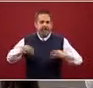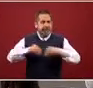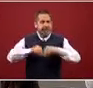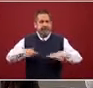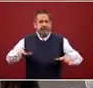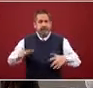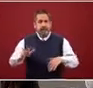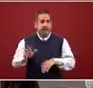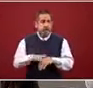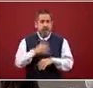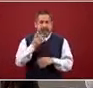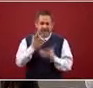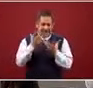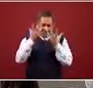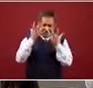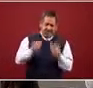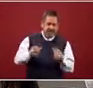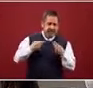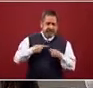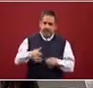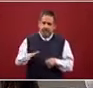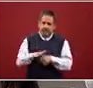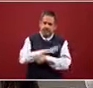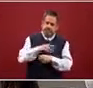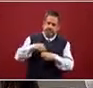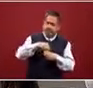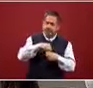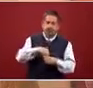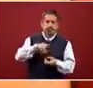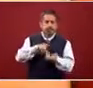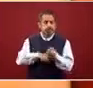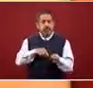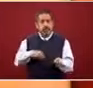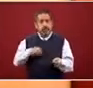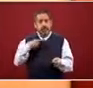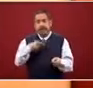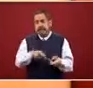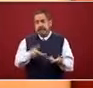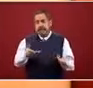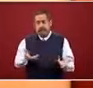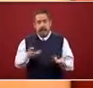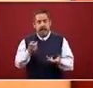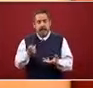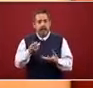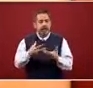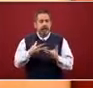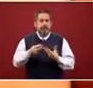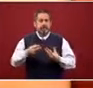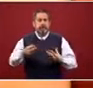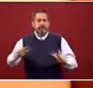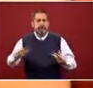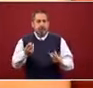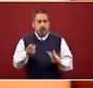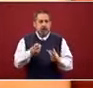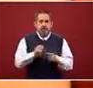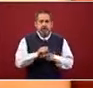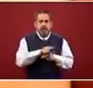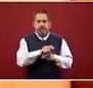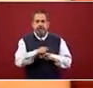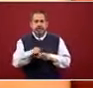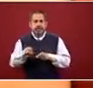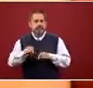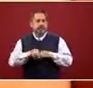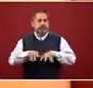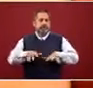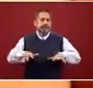la alta densidad poblacional de esta región es uno de los elementos que fomenta la